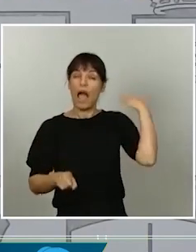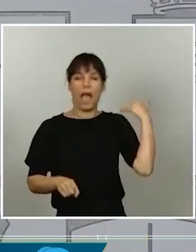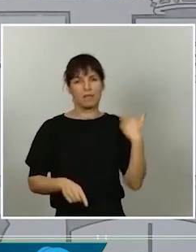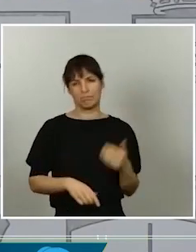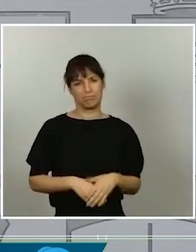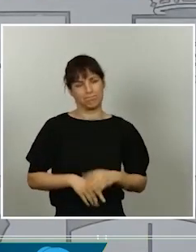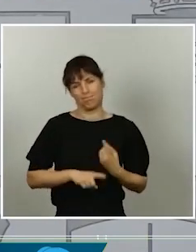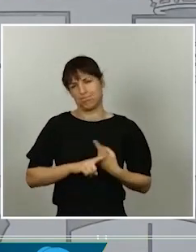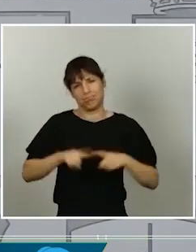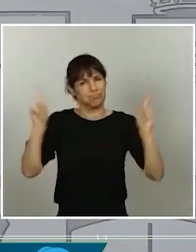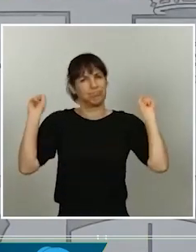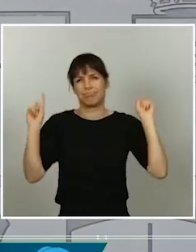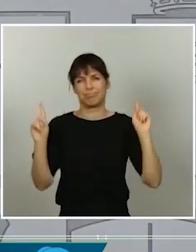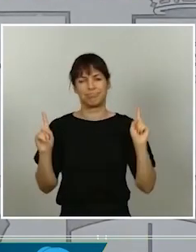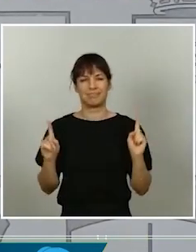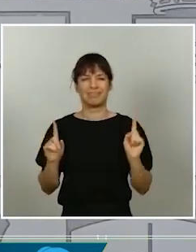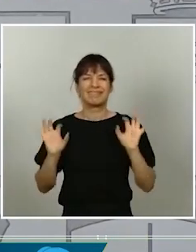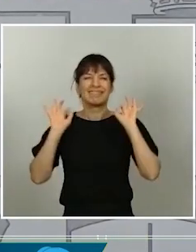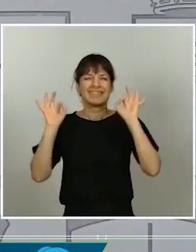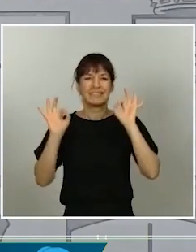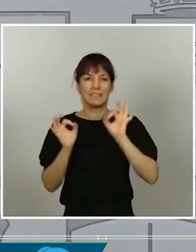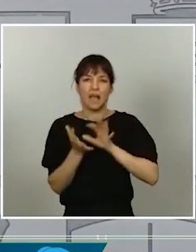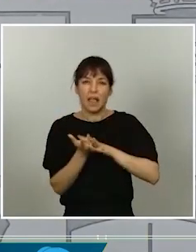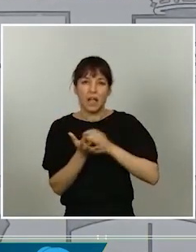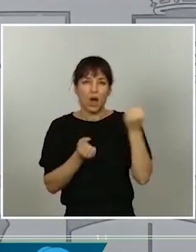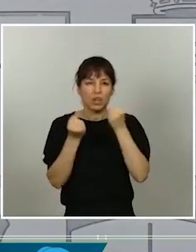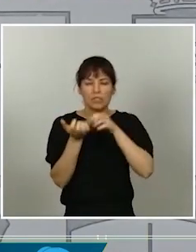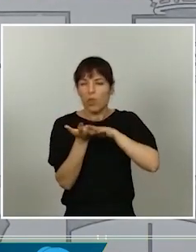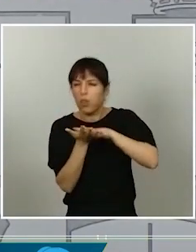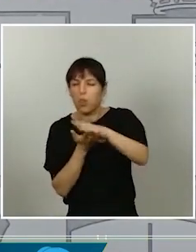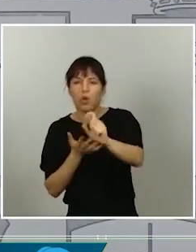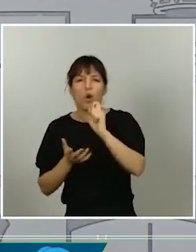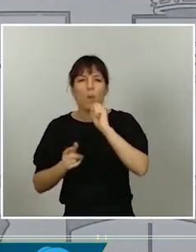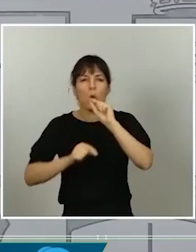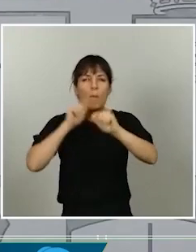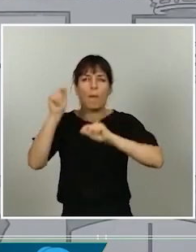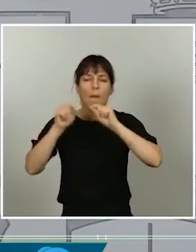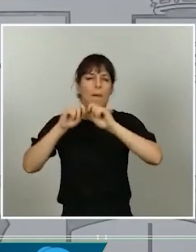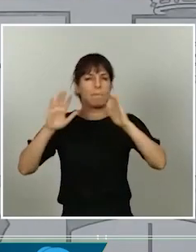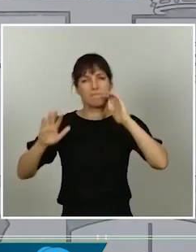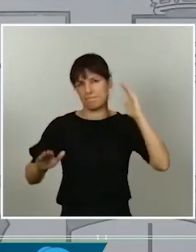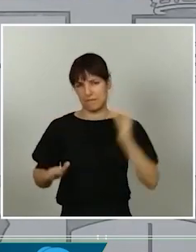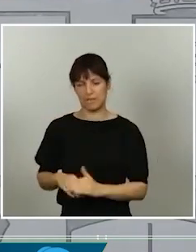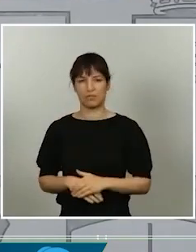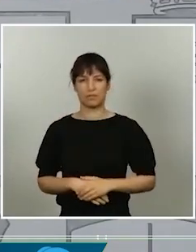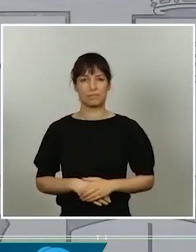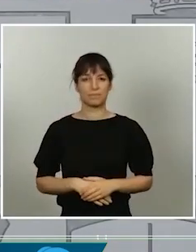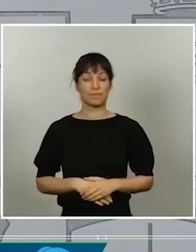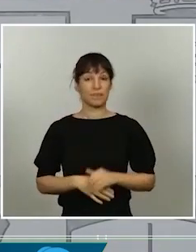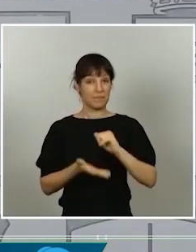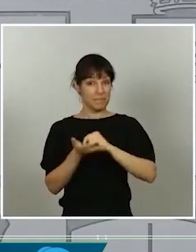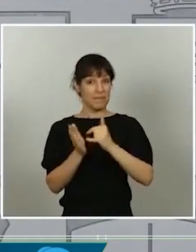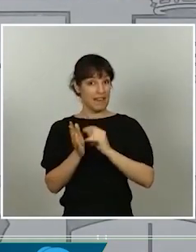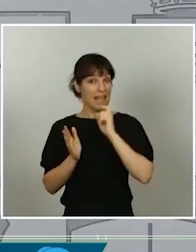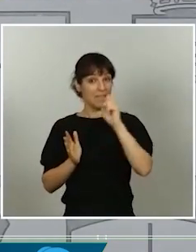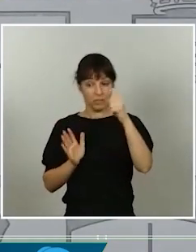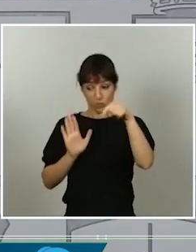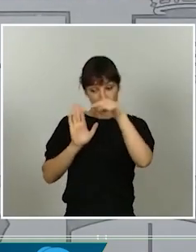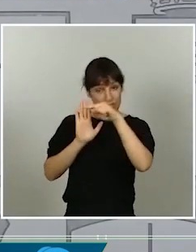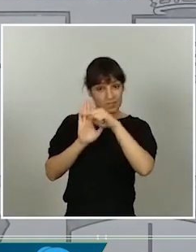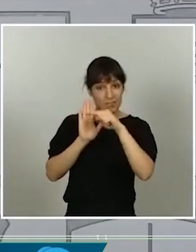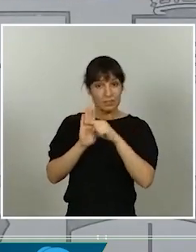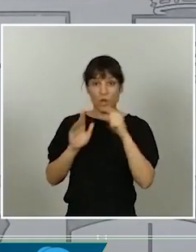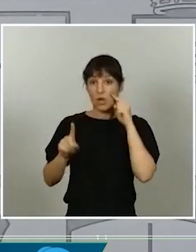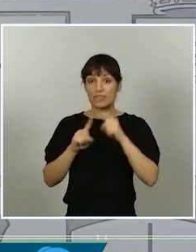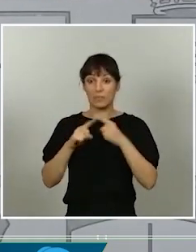de recambio generacional en nuestro en nuestro país eso es terrorífico y es un dato numérico insisto en estos